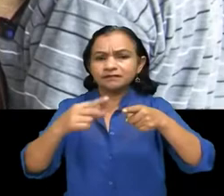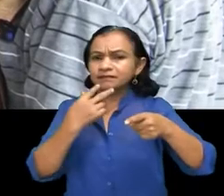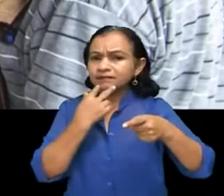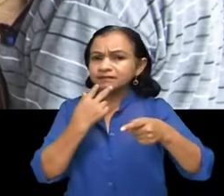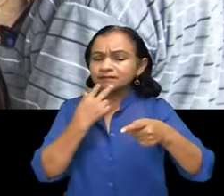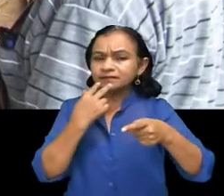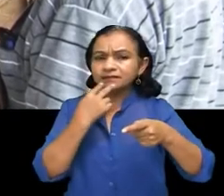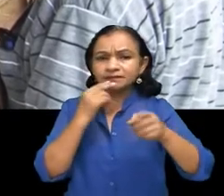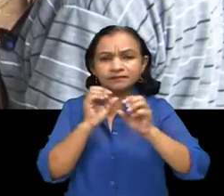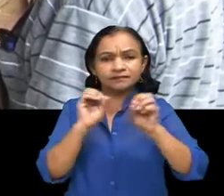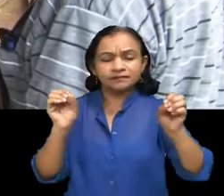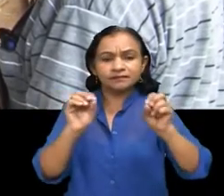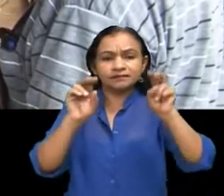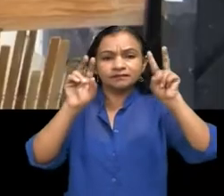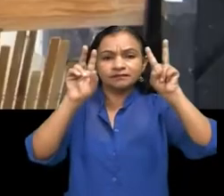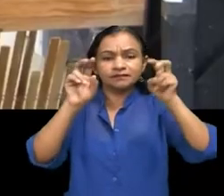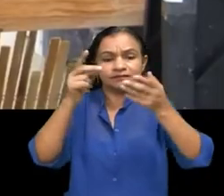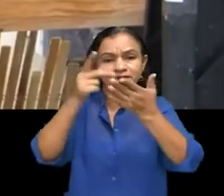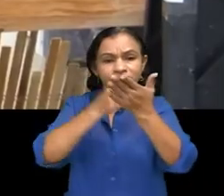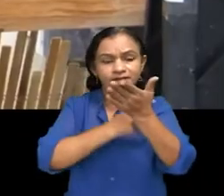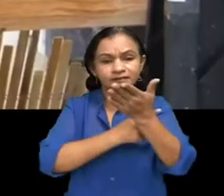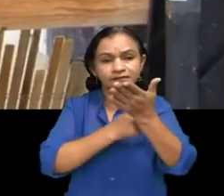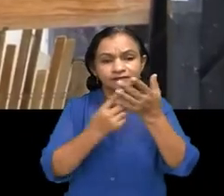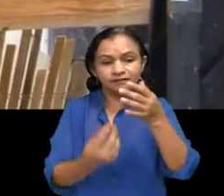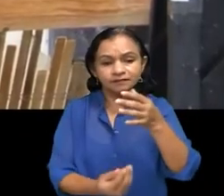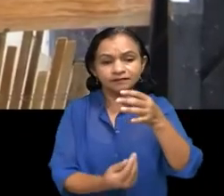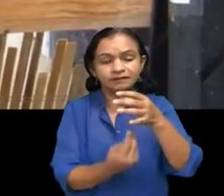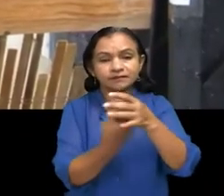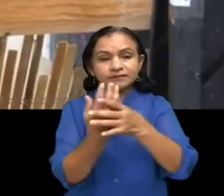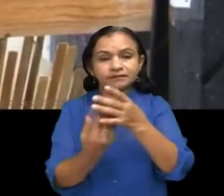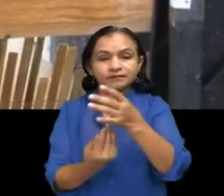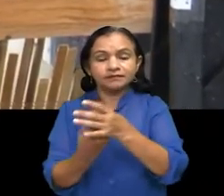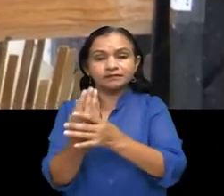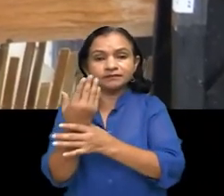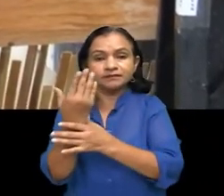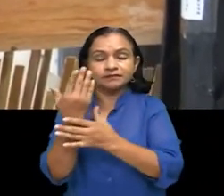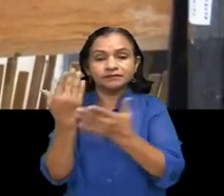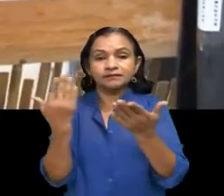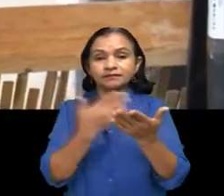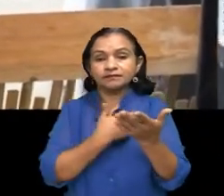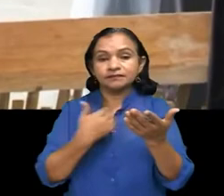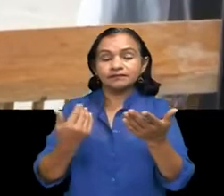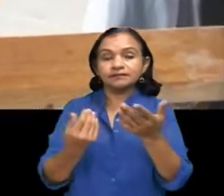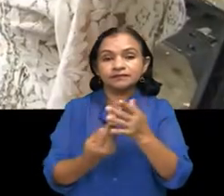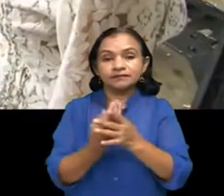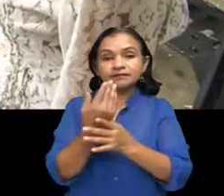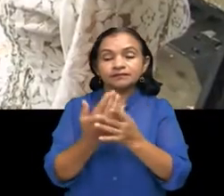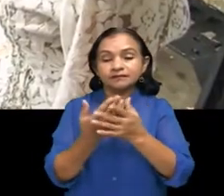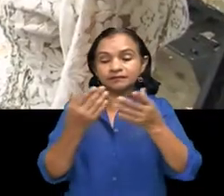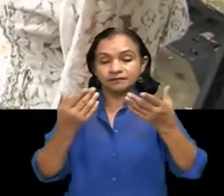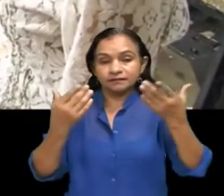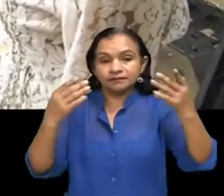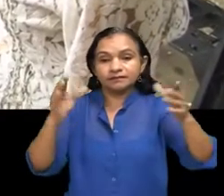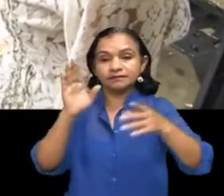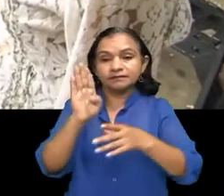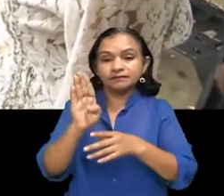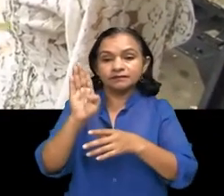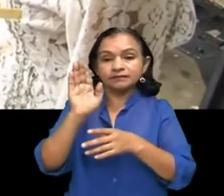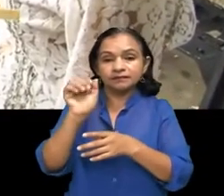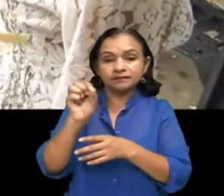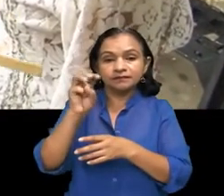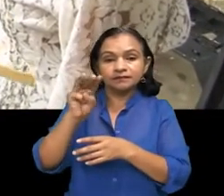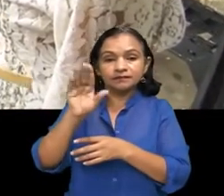Ferias, bajo el marco de proyecto de cultivo y mejoramiento de la eficiencia de la producción de artesanías de bambú en